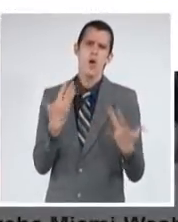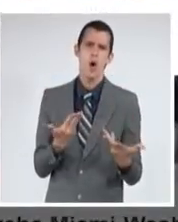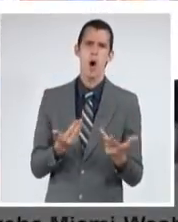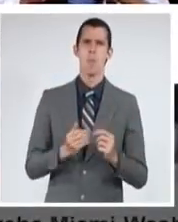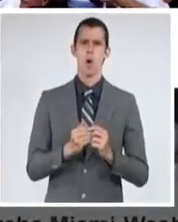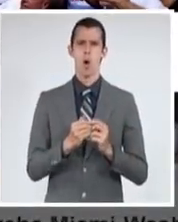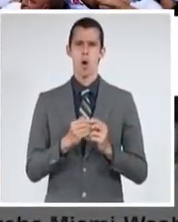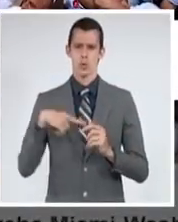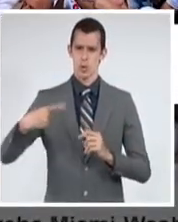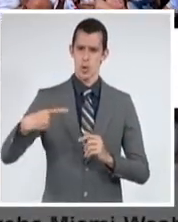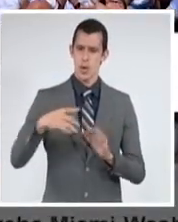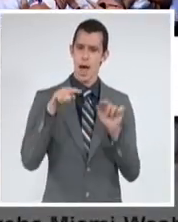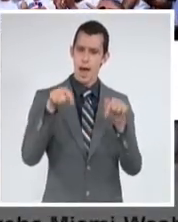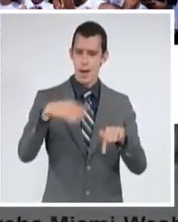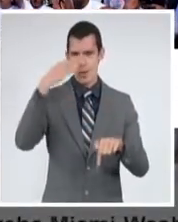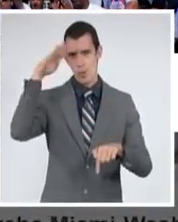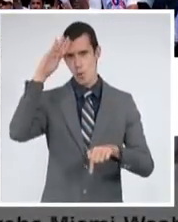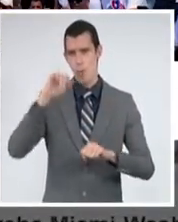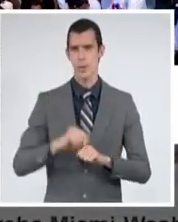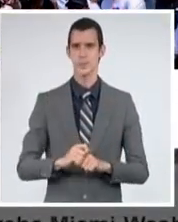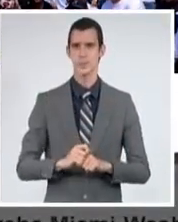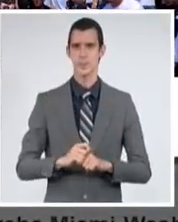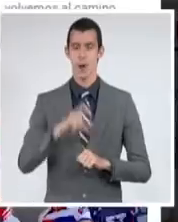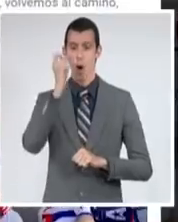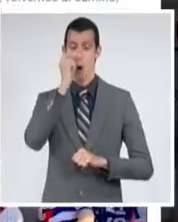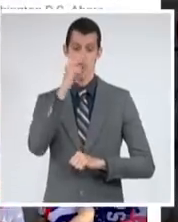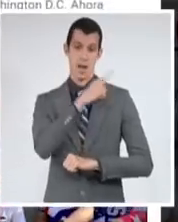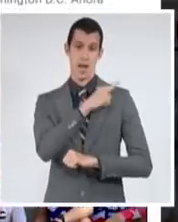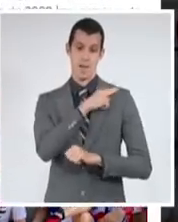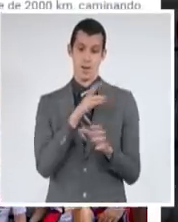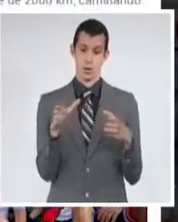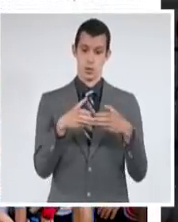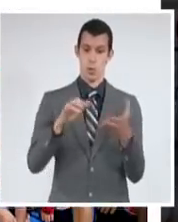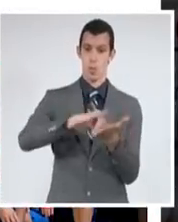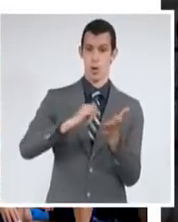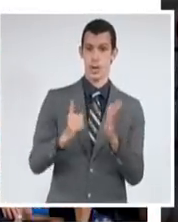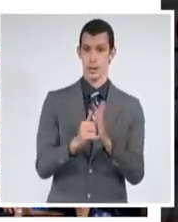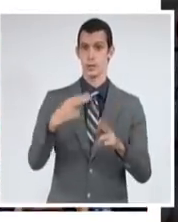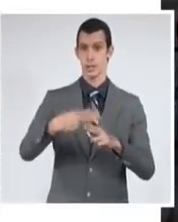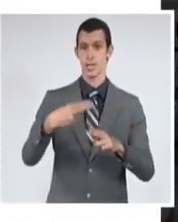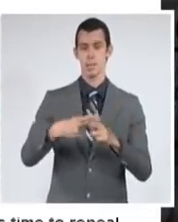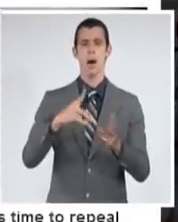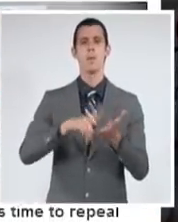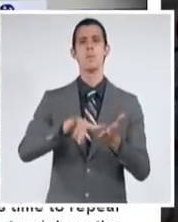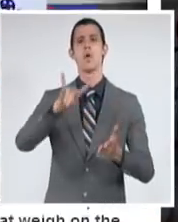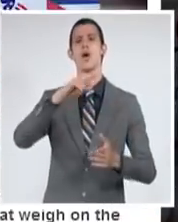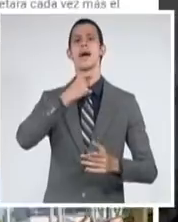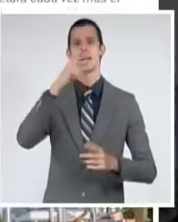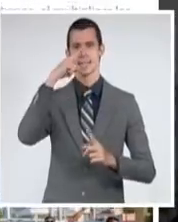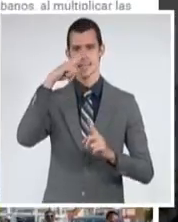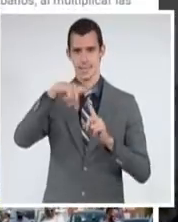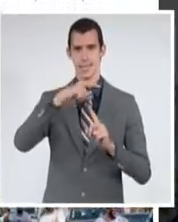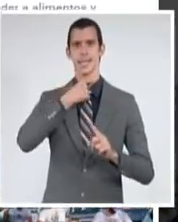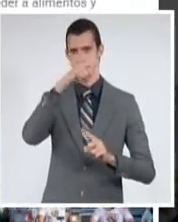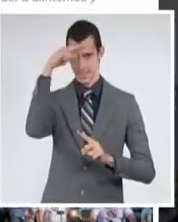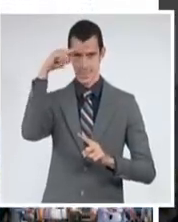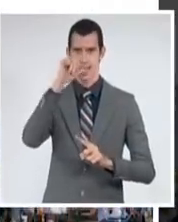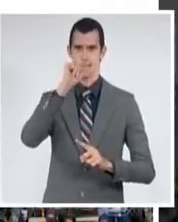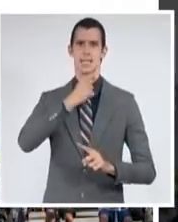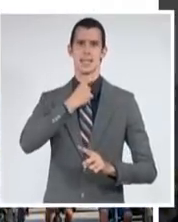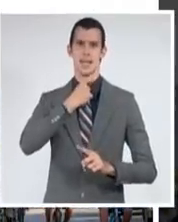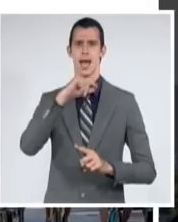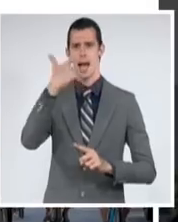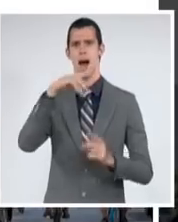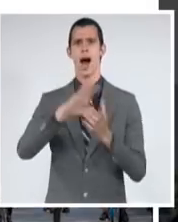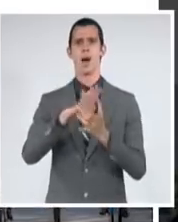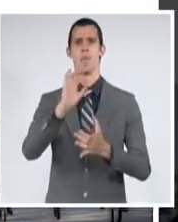le puso el nombre a la plataforma Puentes de Amor, una iniciativa que convoca caravanas, caminatas y otras acciones para llamar la